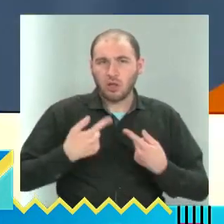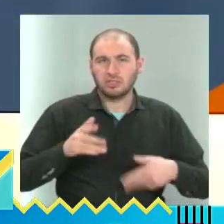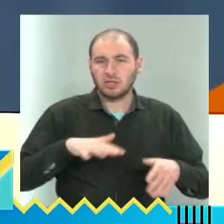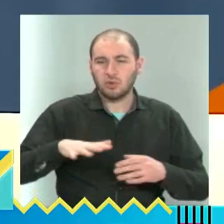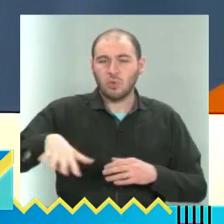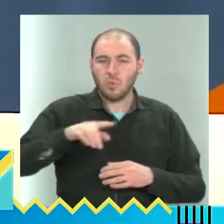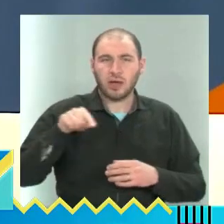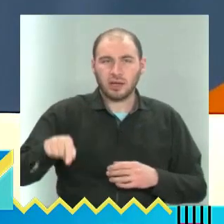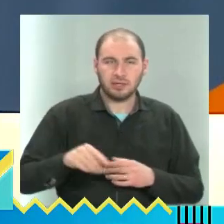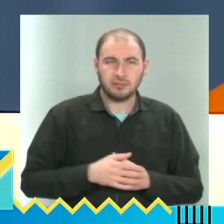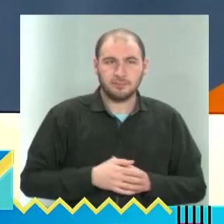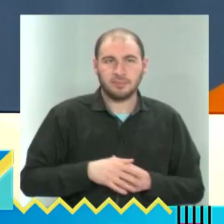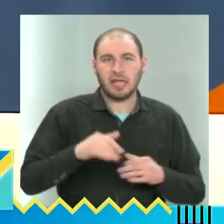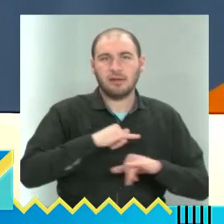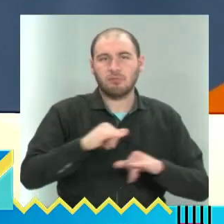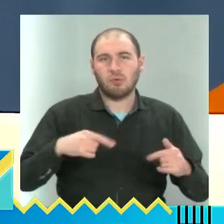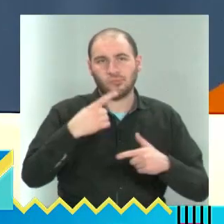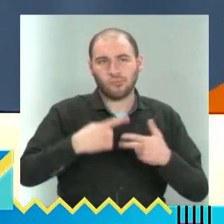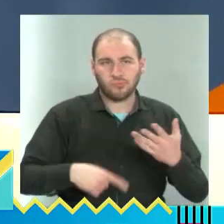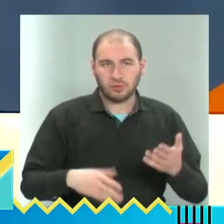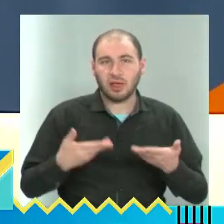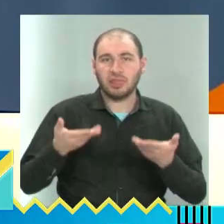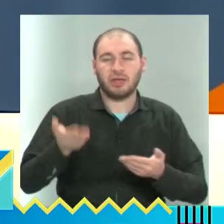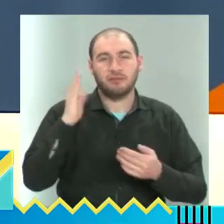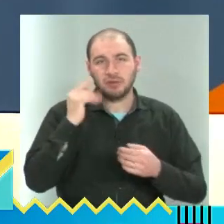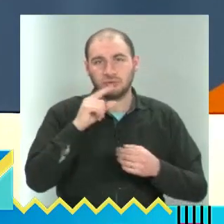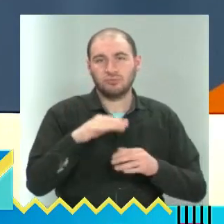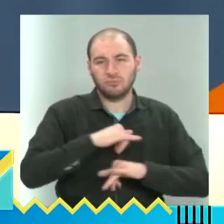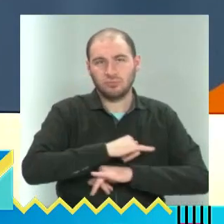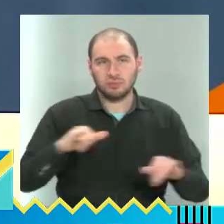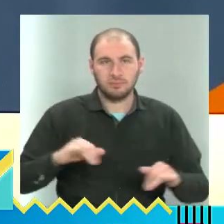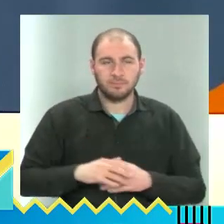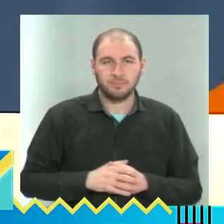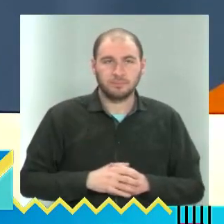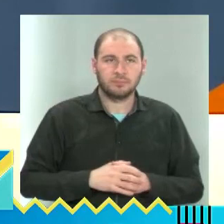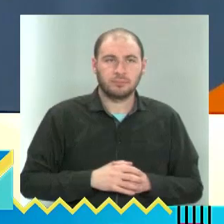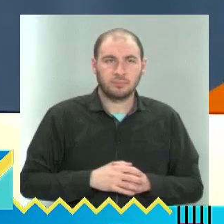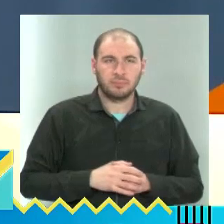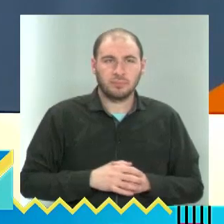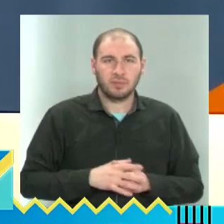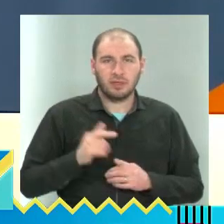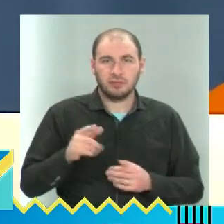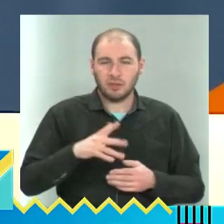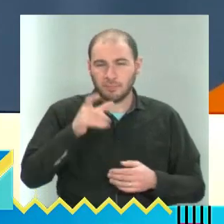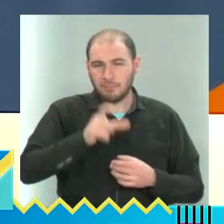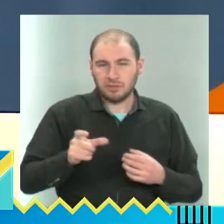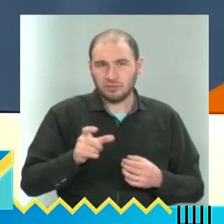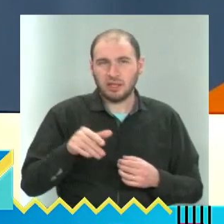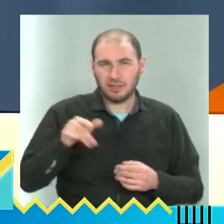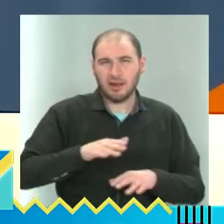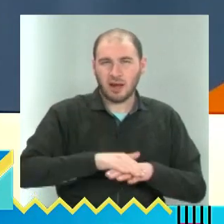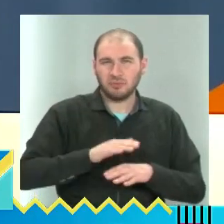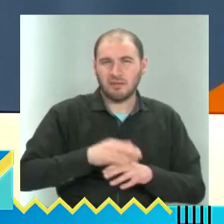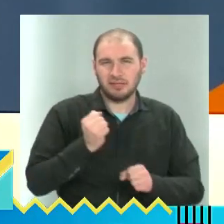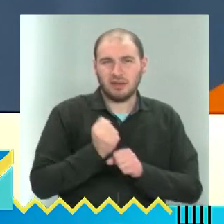tal lado, digo, toda esa información que nosotros volcamos a la red inconscientemente, estas mafias o estas personas que se encargan de